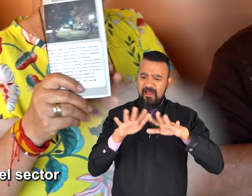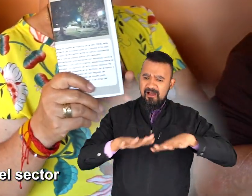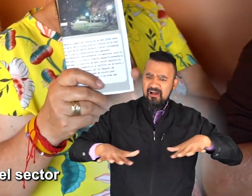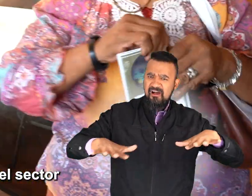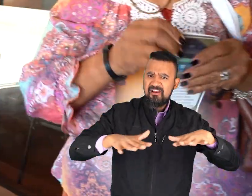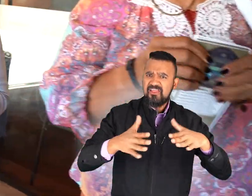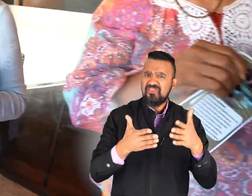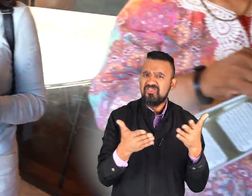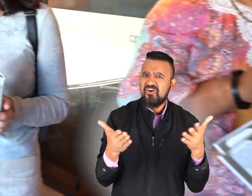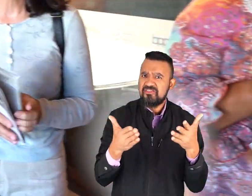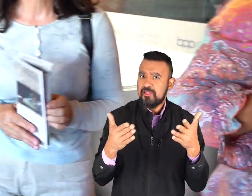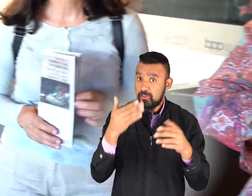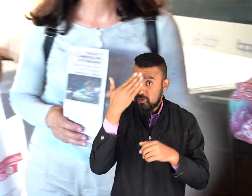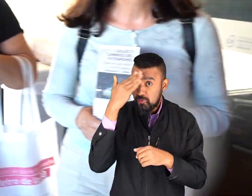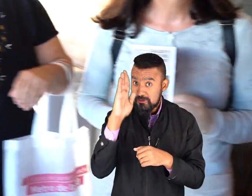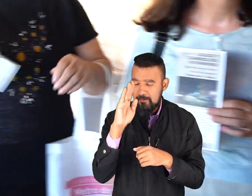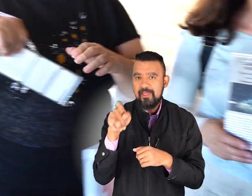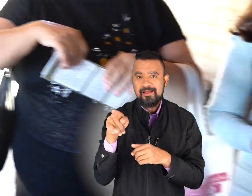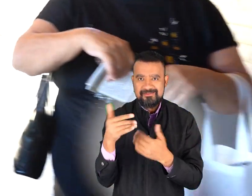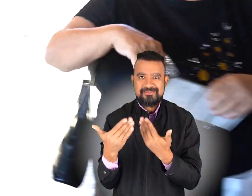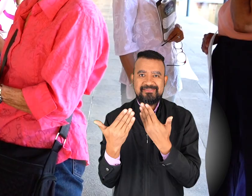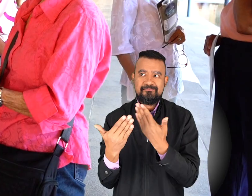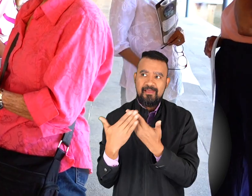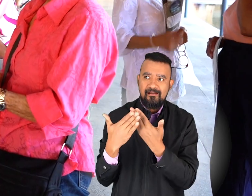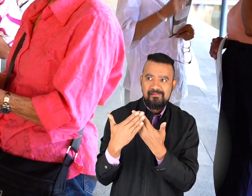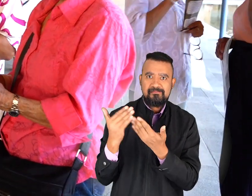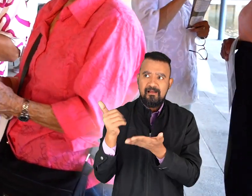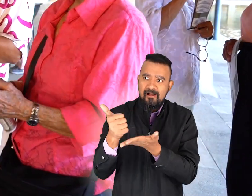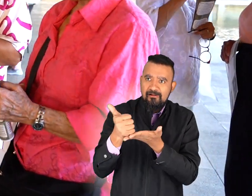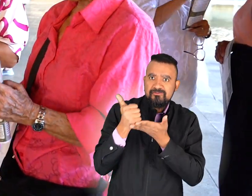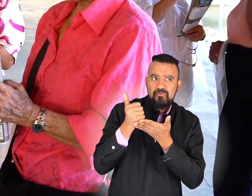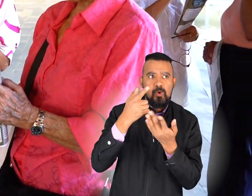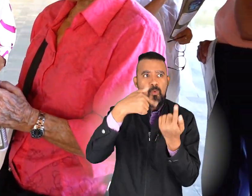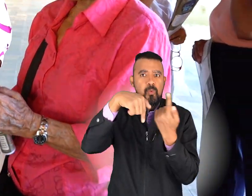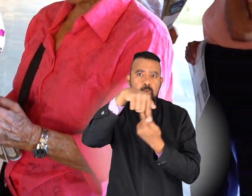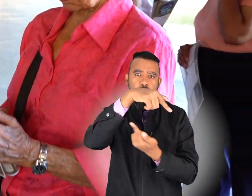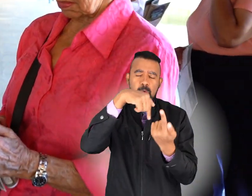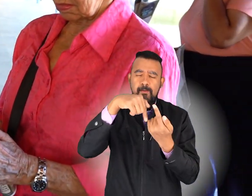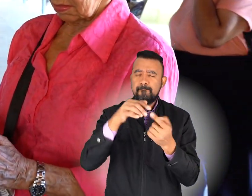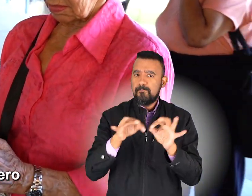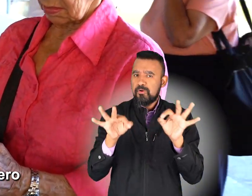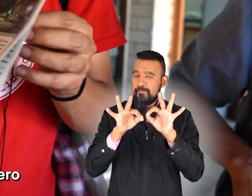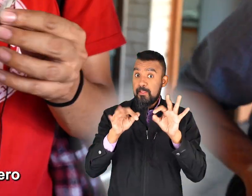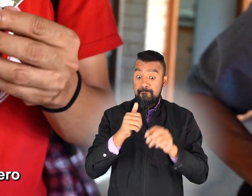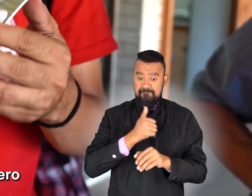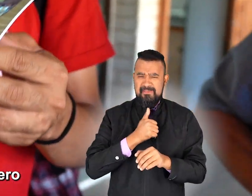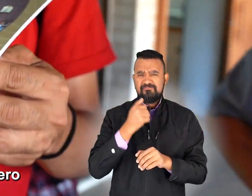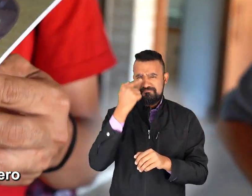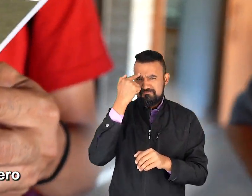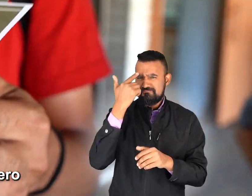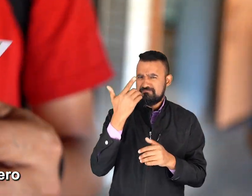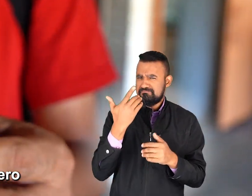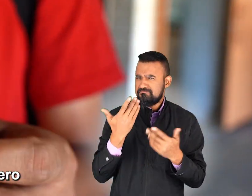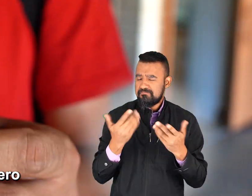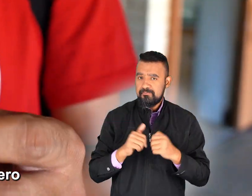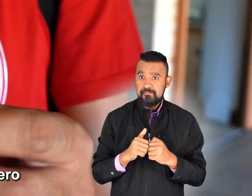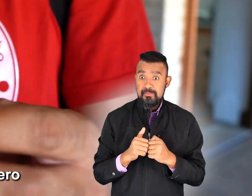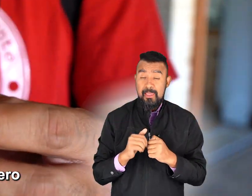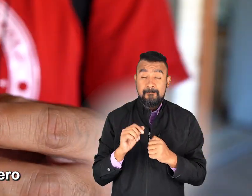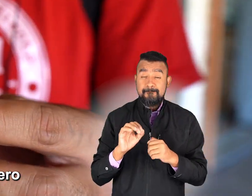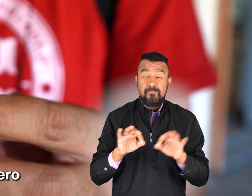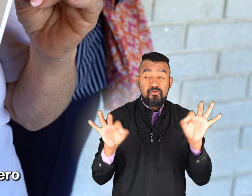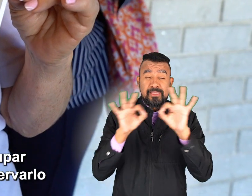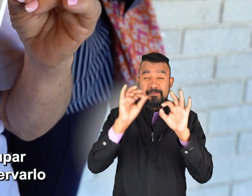del sector donde va a interactuar el territorio del metro. Que yo creo que lo primero que nos debemos